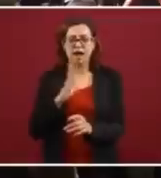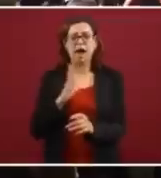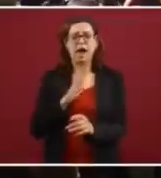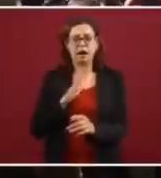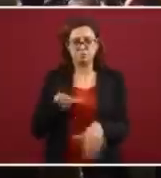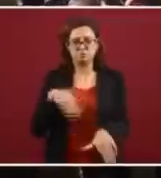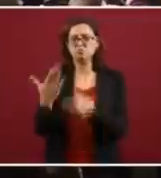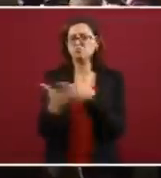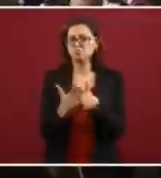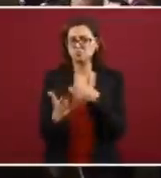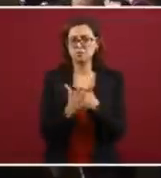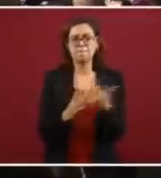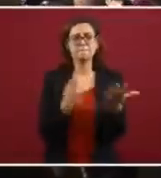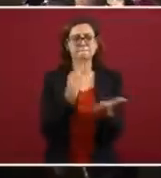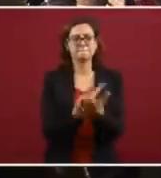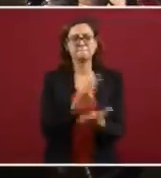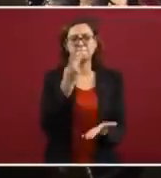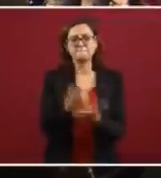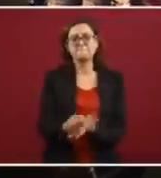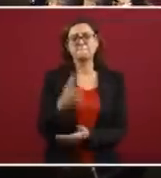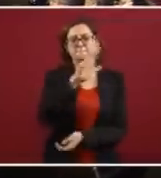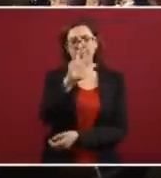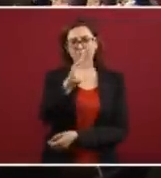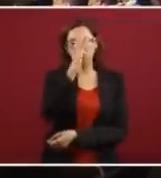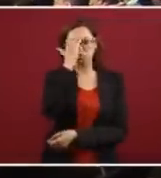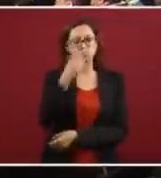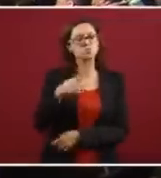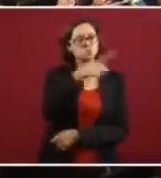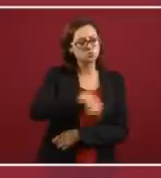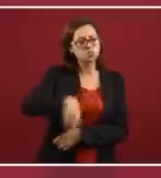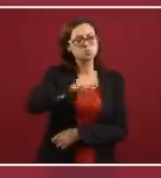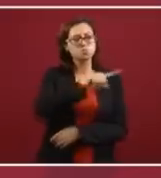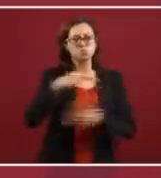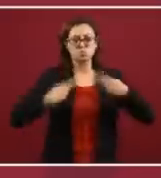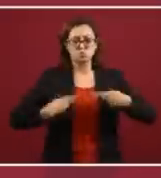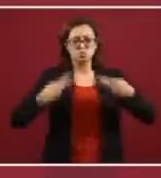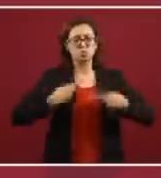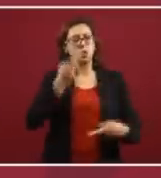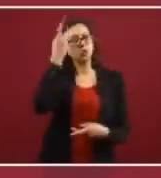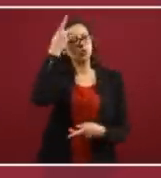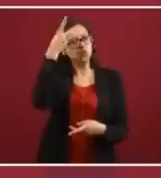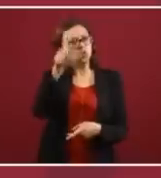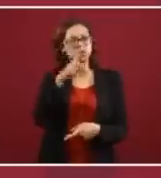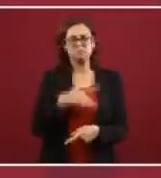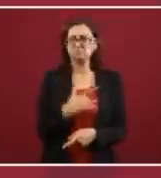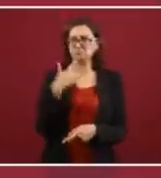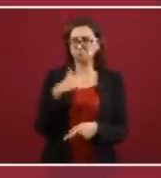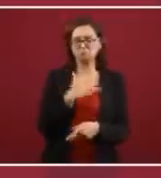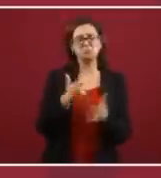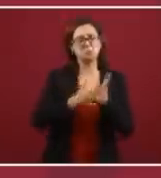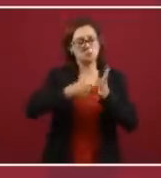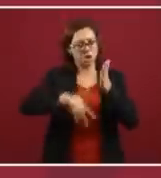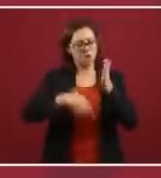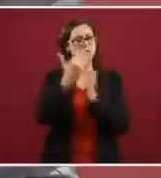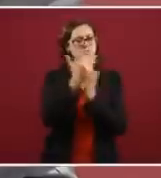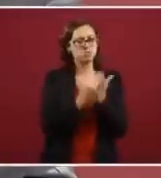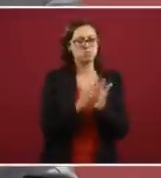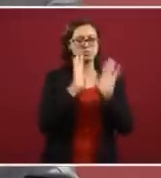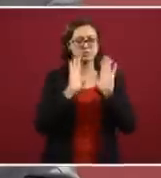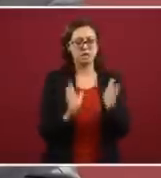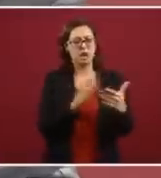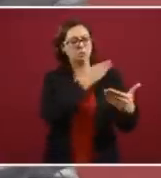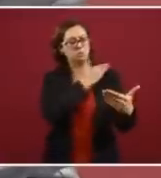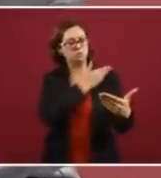un reconocimiento a quienes están dando buenos precios ya en todo el periodo. Ya tenemos